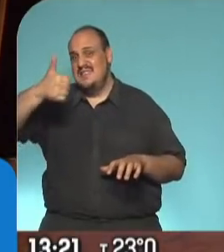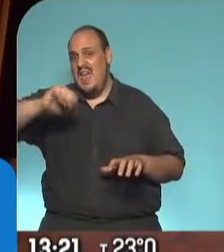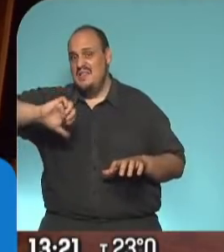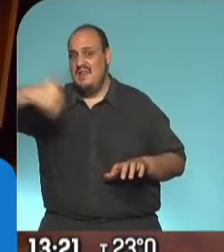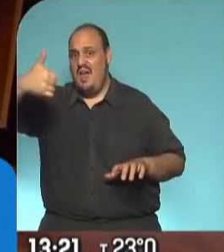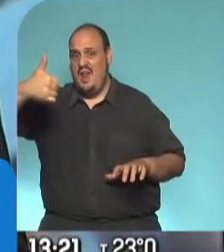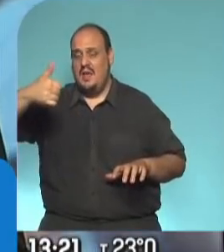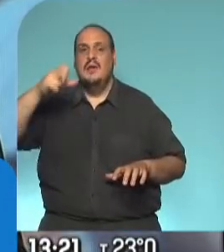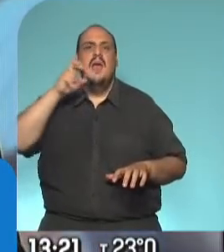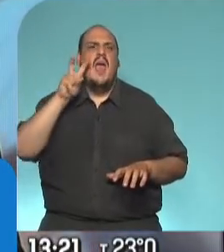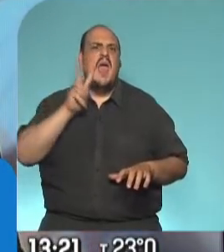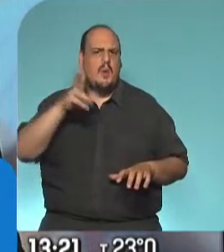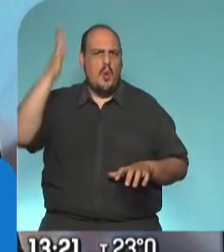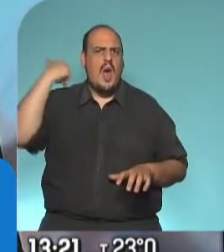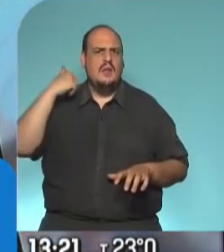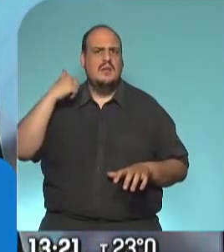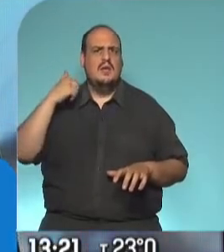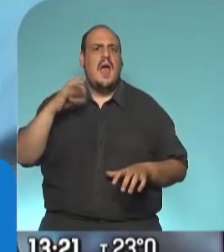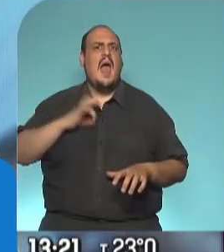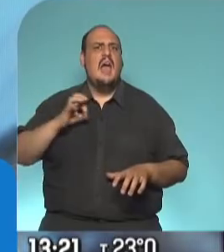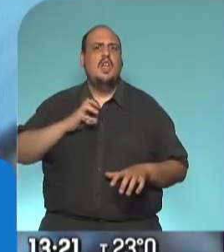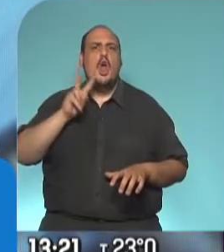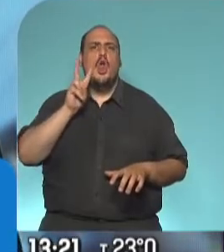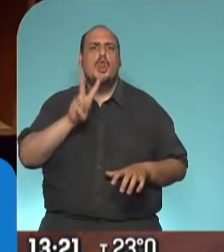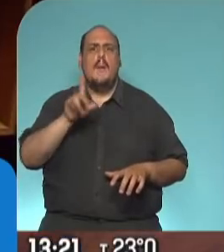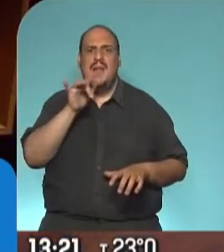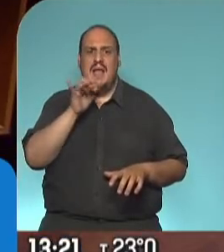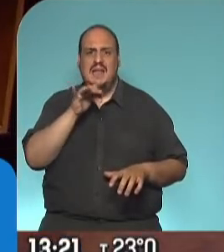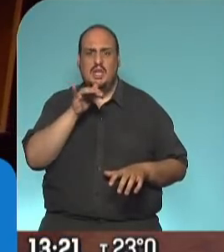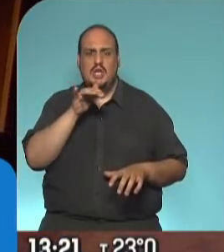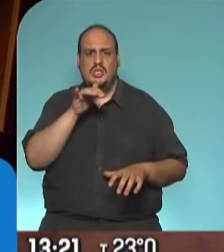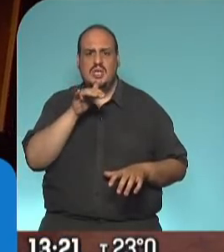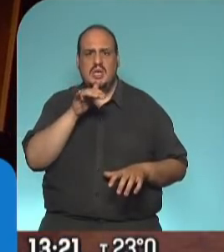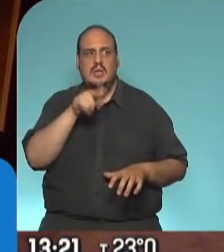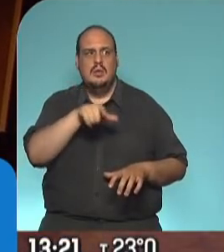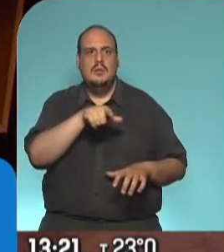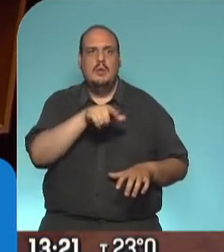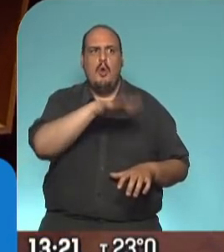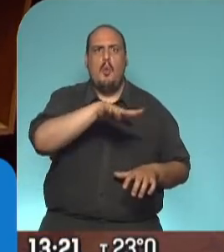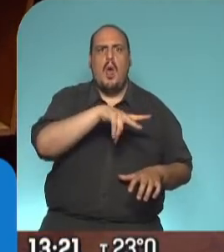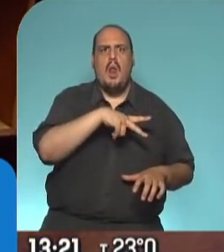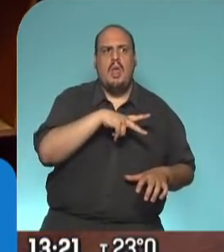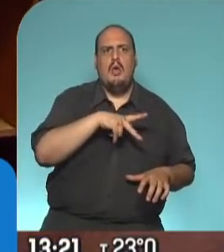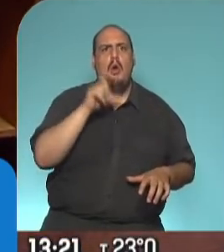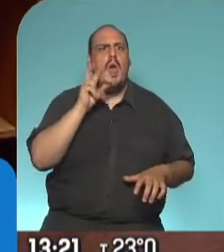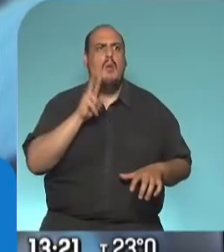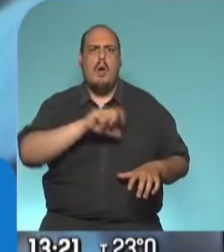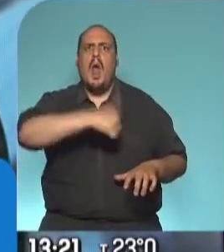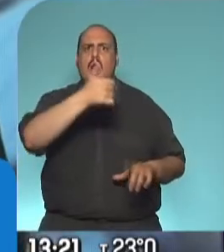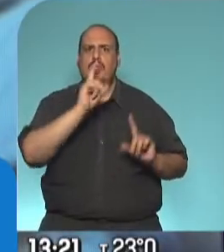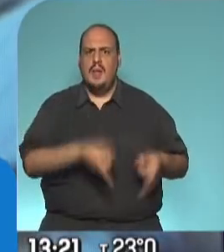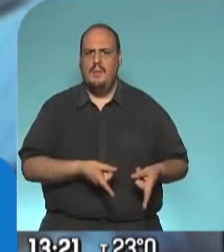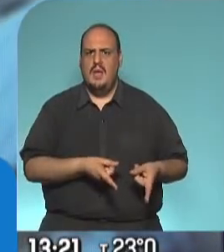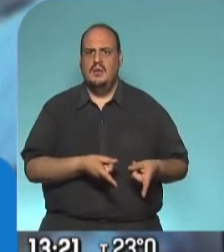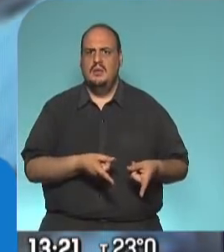su momento llegó, porque Evo cuando fue reelegido en el 2014 ganó en Santa Cruz, efectivamente. Rompió eso y construyó una hegemonía totalmente. Que se